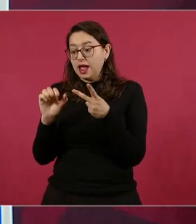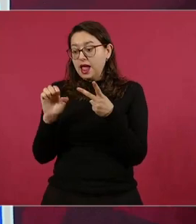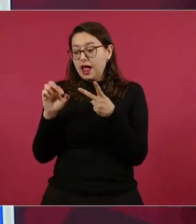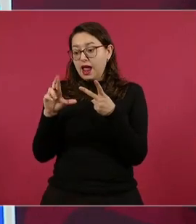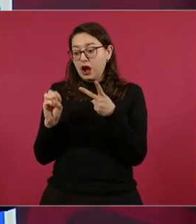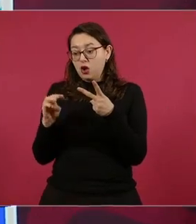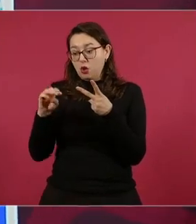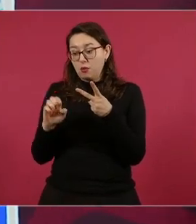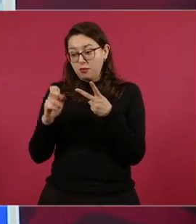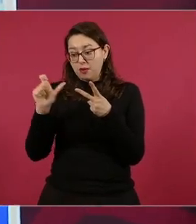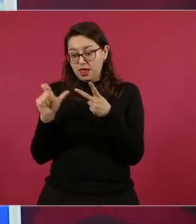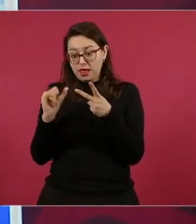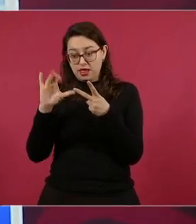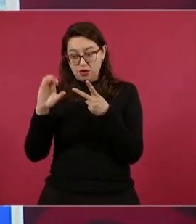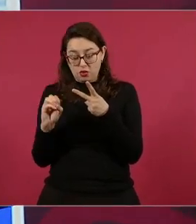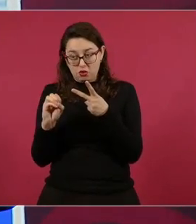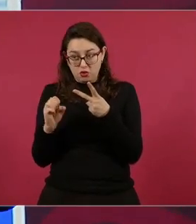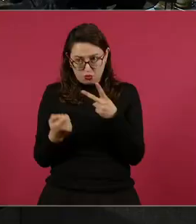Tenía